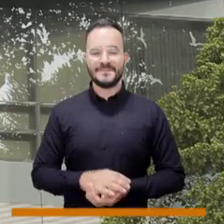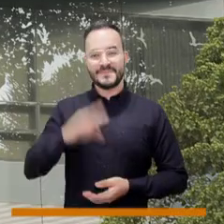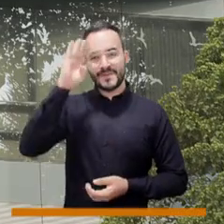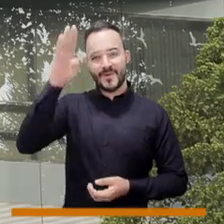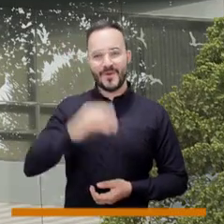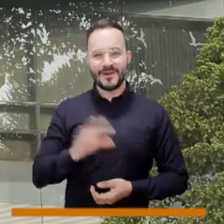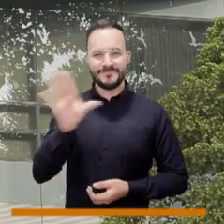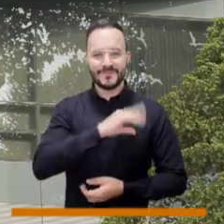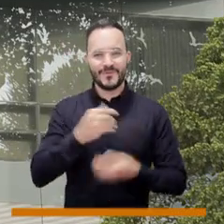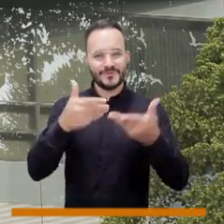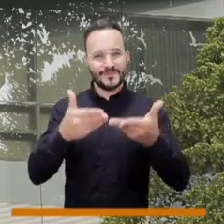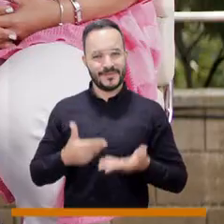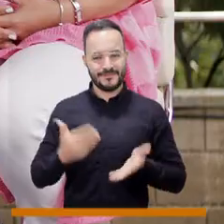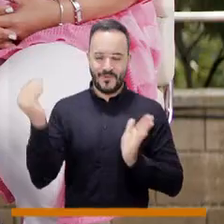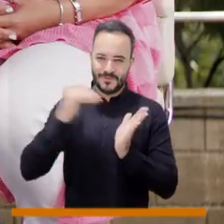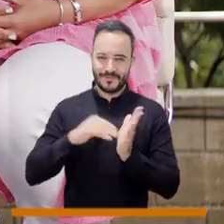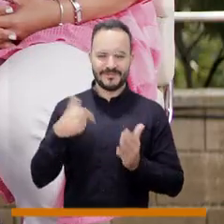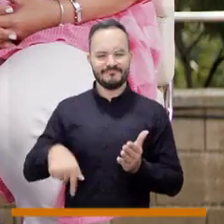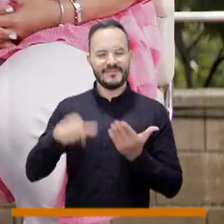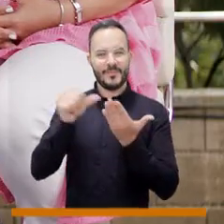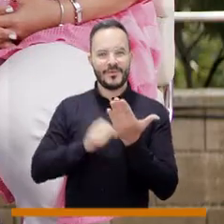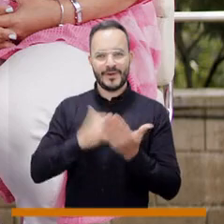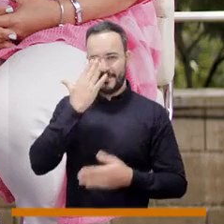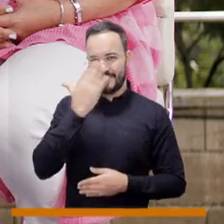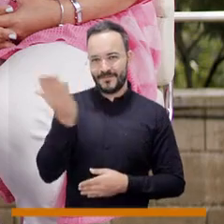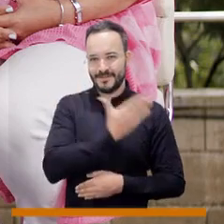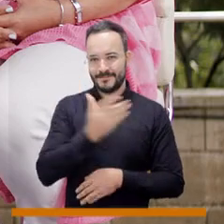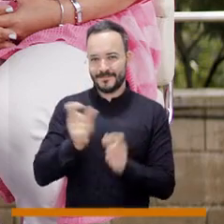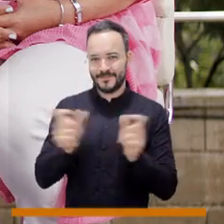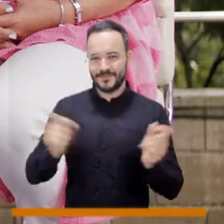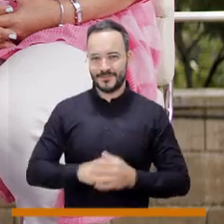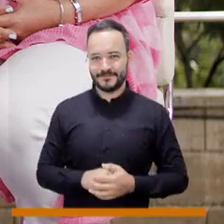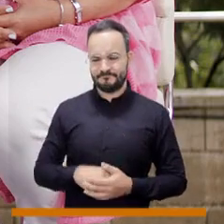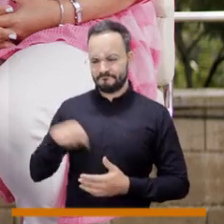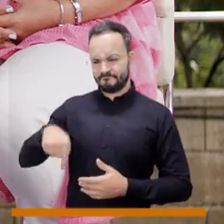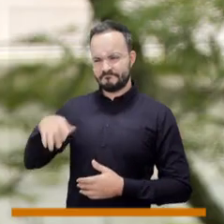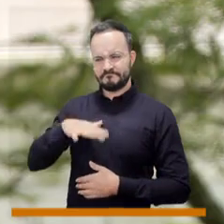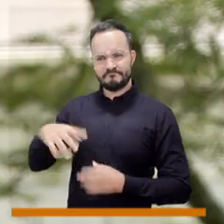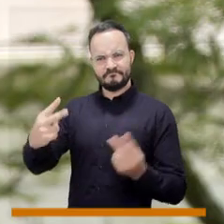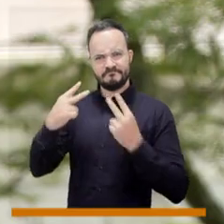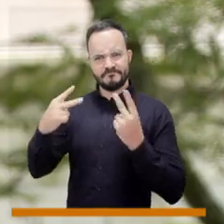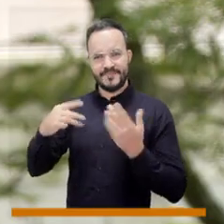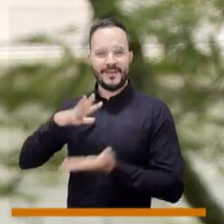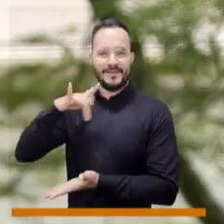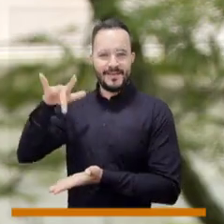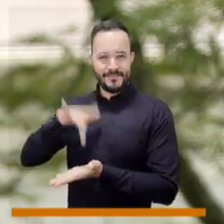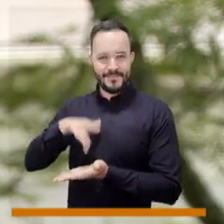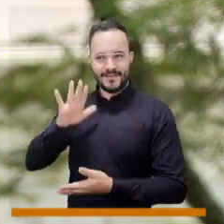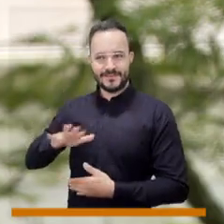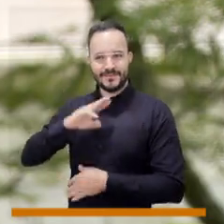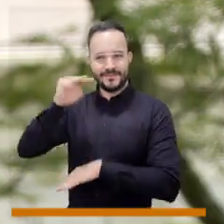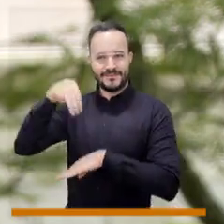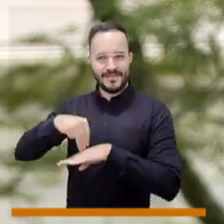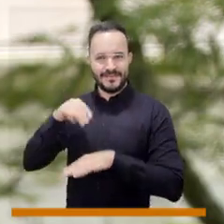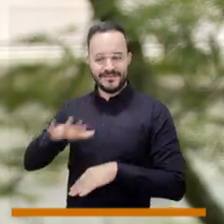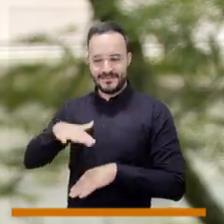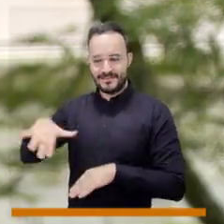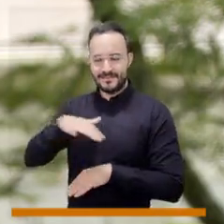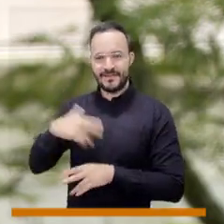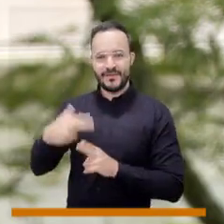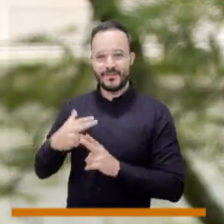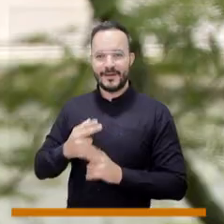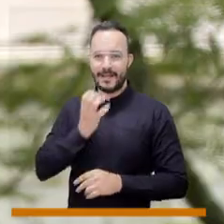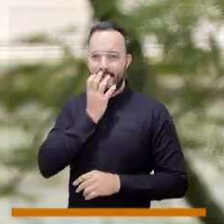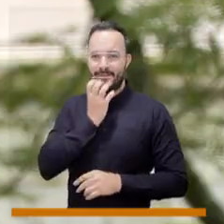Hola, bienvenidos una vez más a De Frente a la Gente. Hoy desde el canal Parque Gabriel García Márquez, sede de